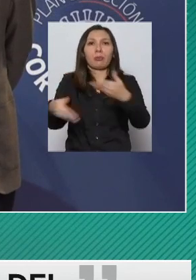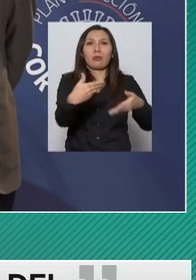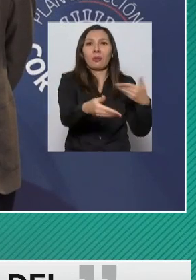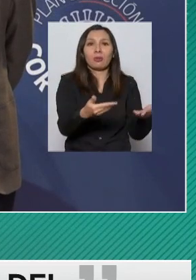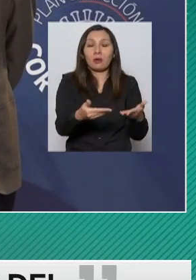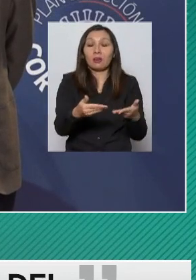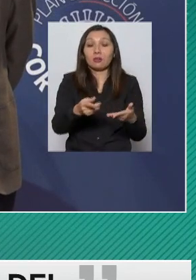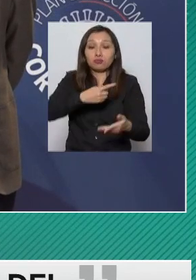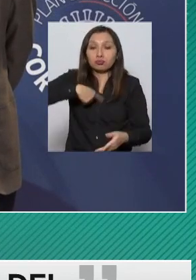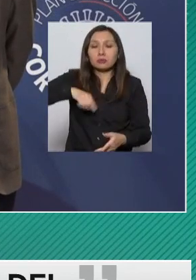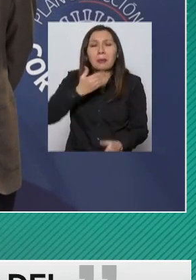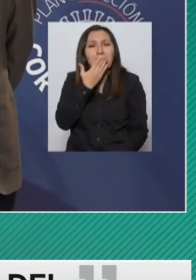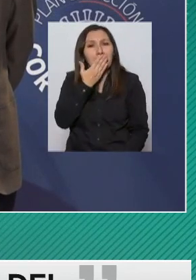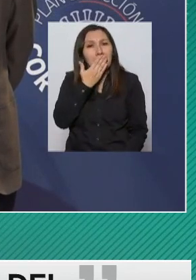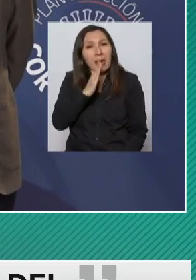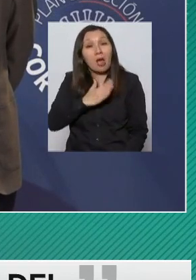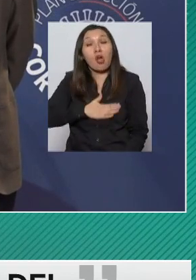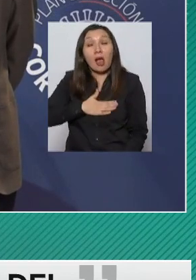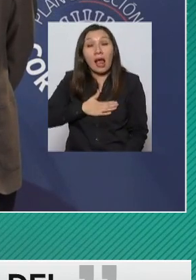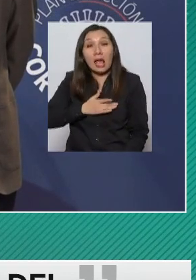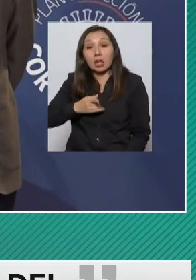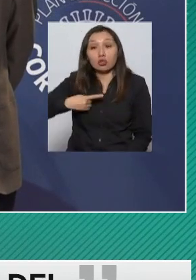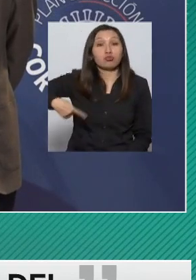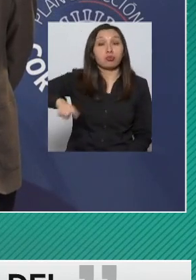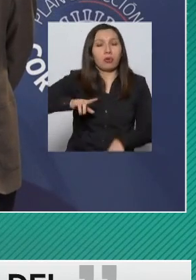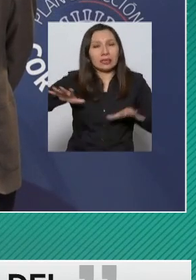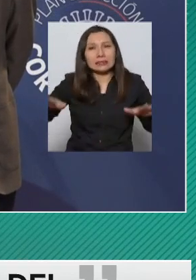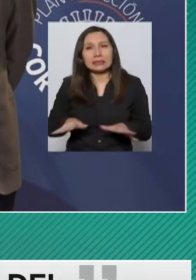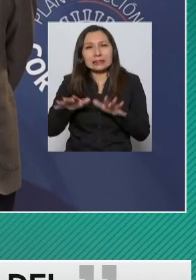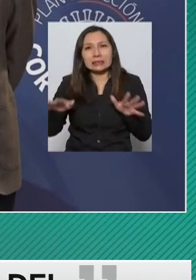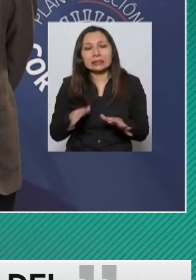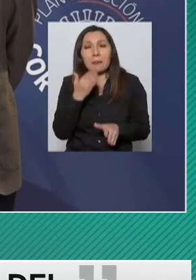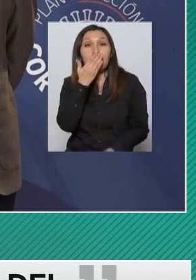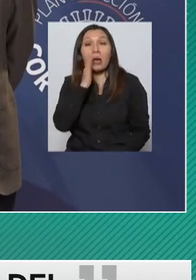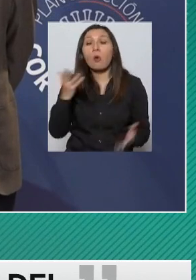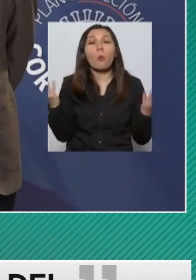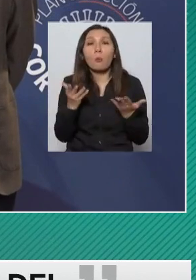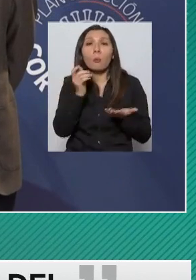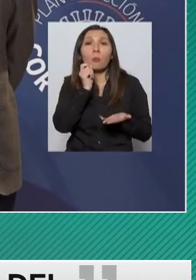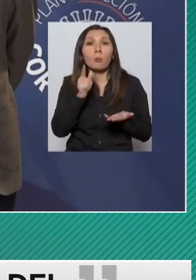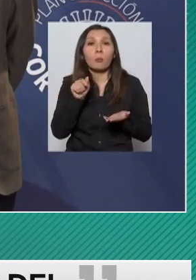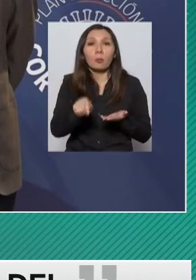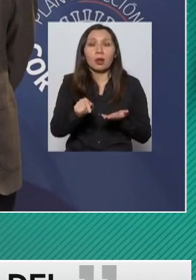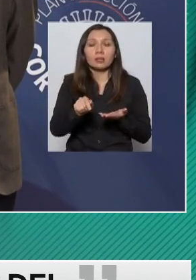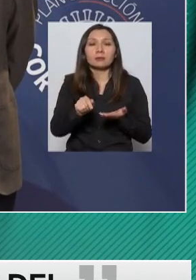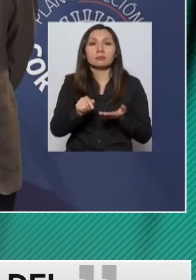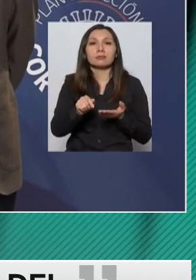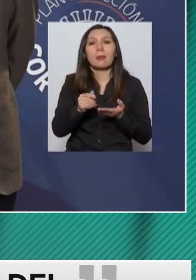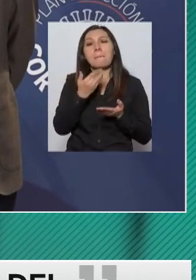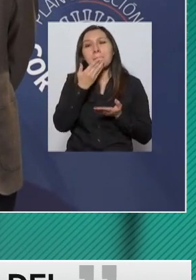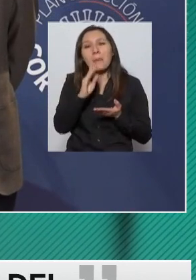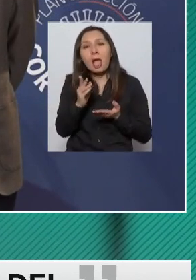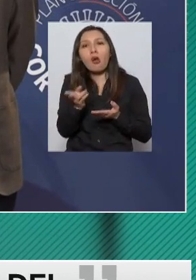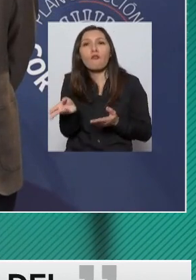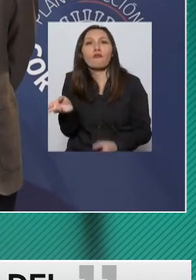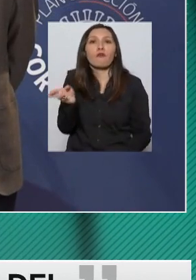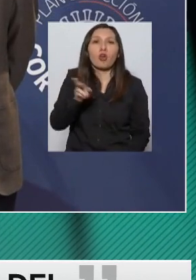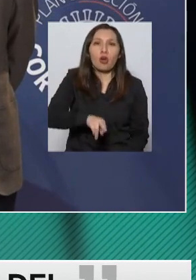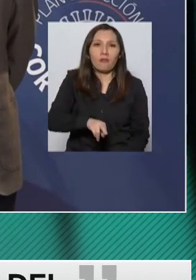nuestra mejor aspiración todo nuestro esfuerzo está de regresar